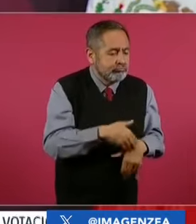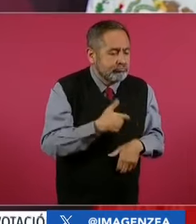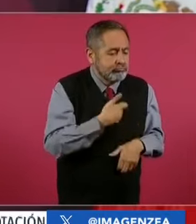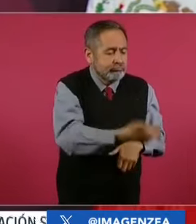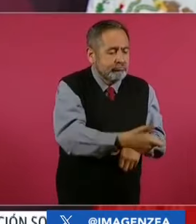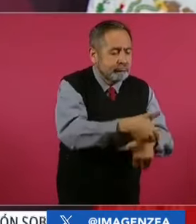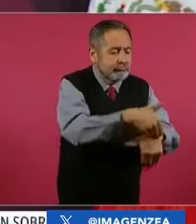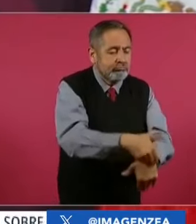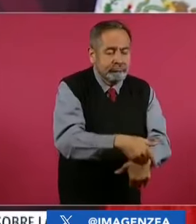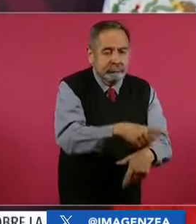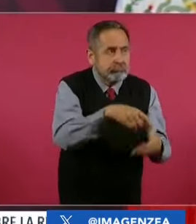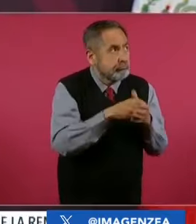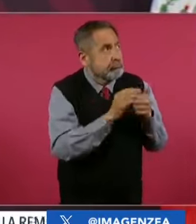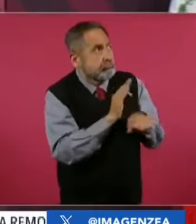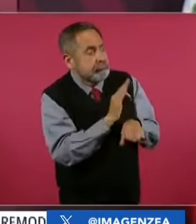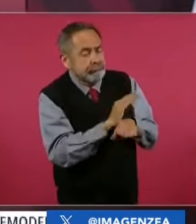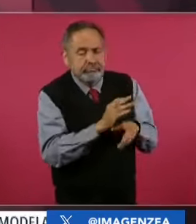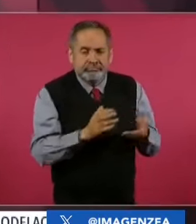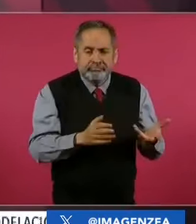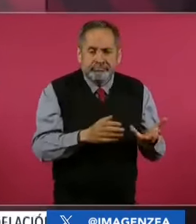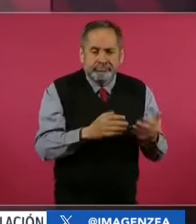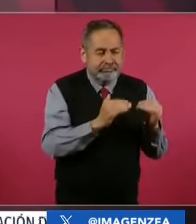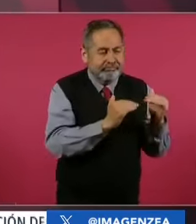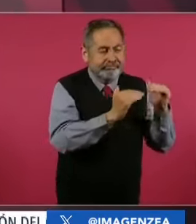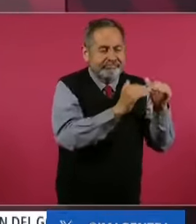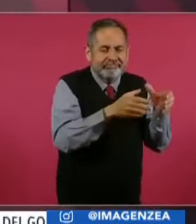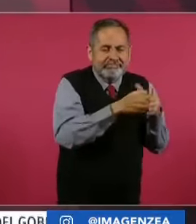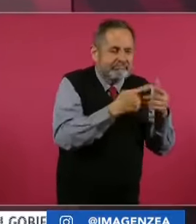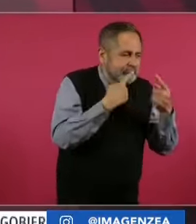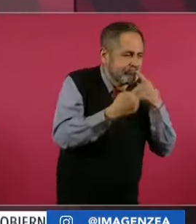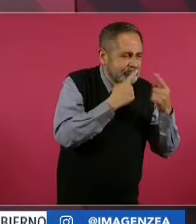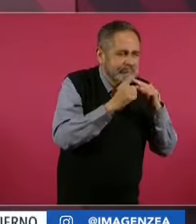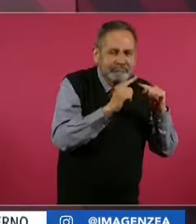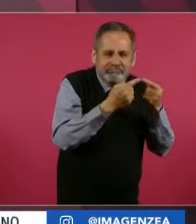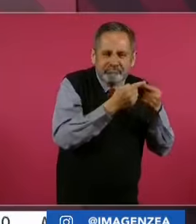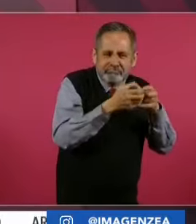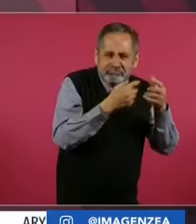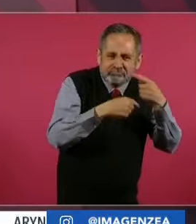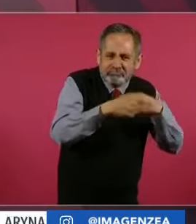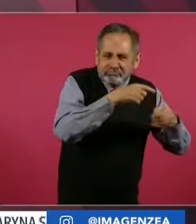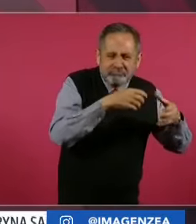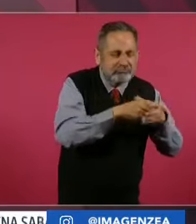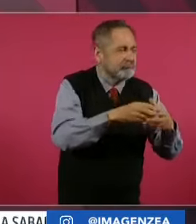Ellos se entienden con